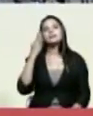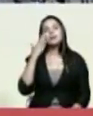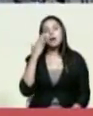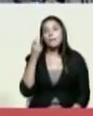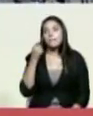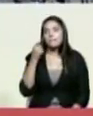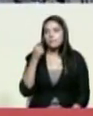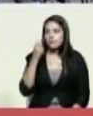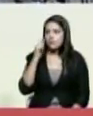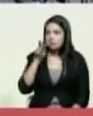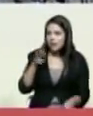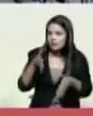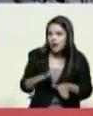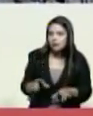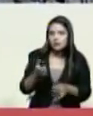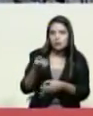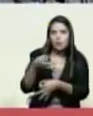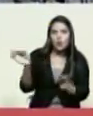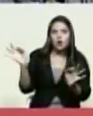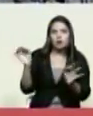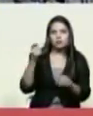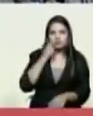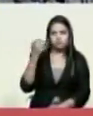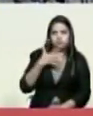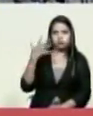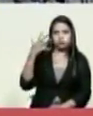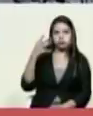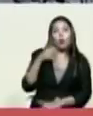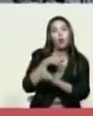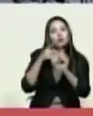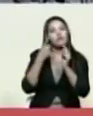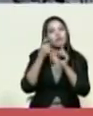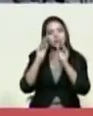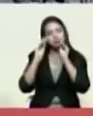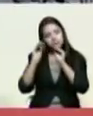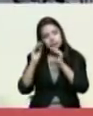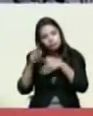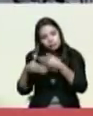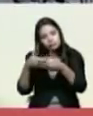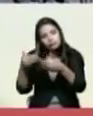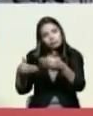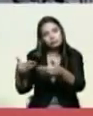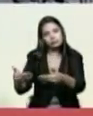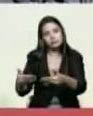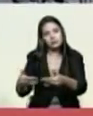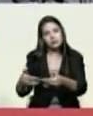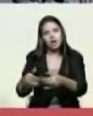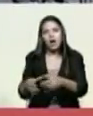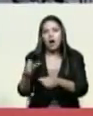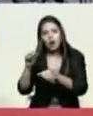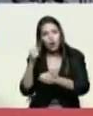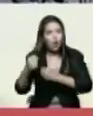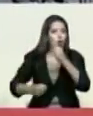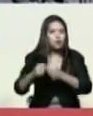estrellas desde que nacen. Hay otros que necesitan formarlos. A correr, a batear, a